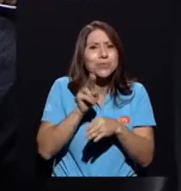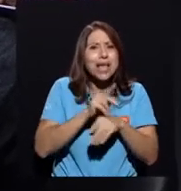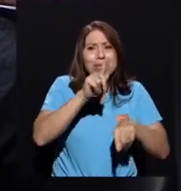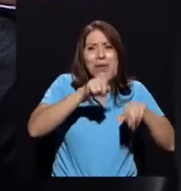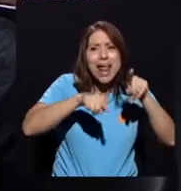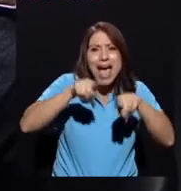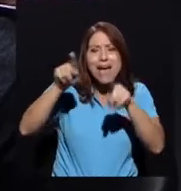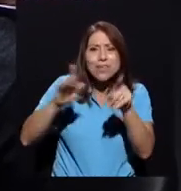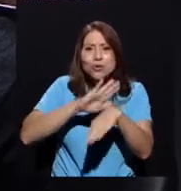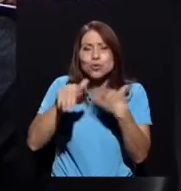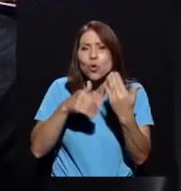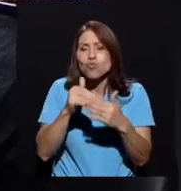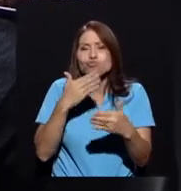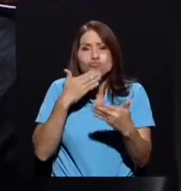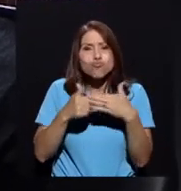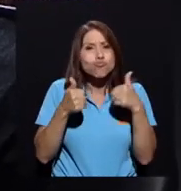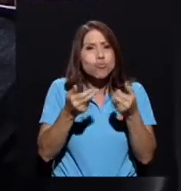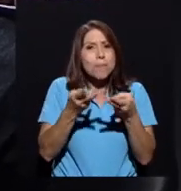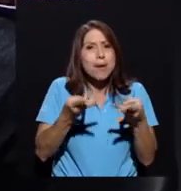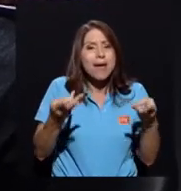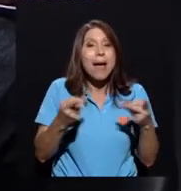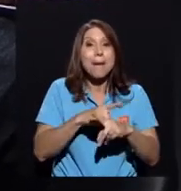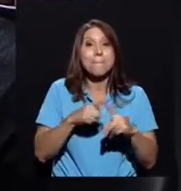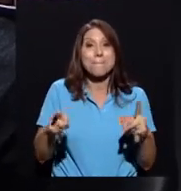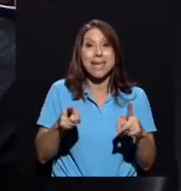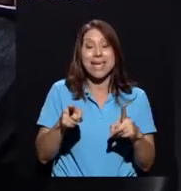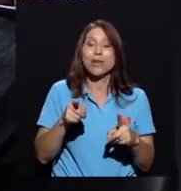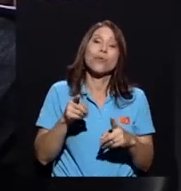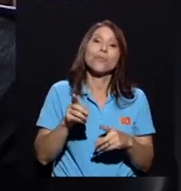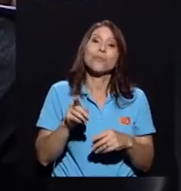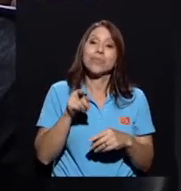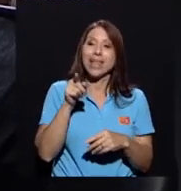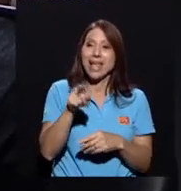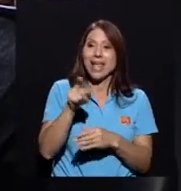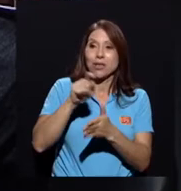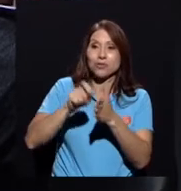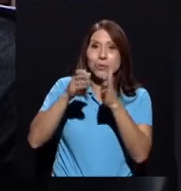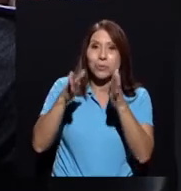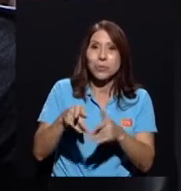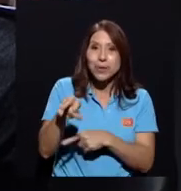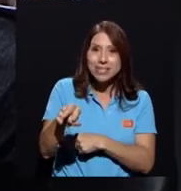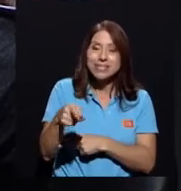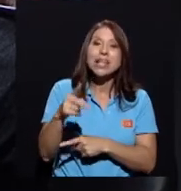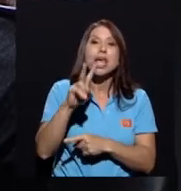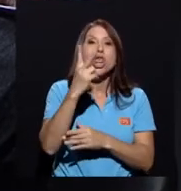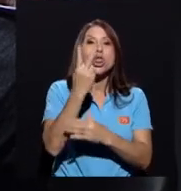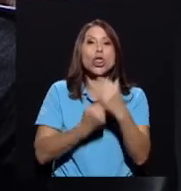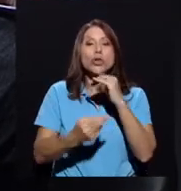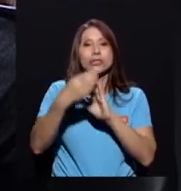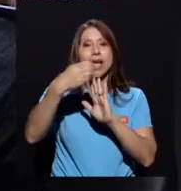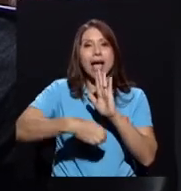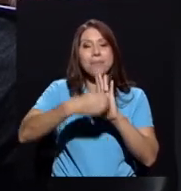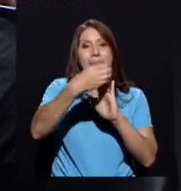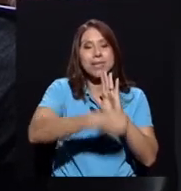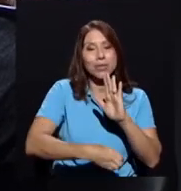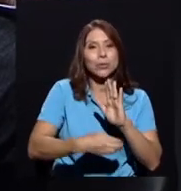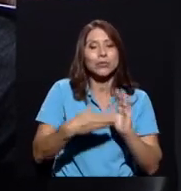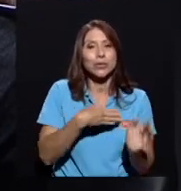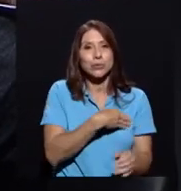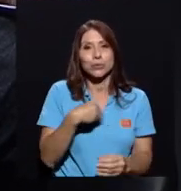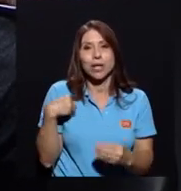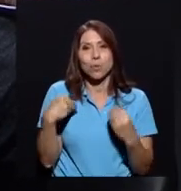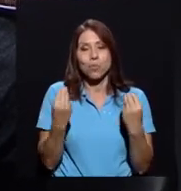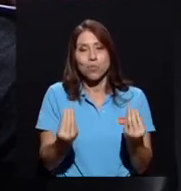que son muy buenos pero sala-i-martin en este libro tiene un par de capítulos que nos gustaron mucho y